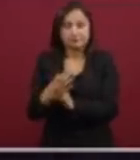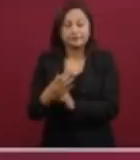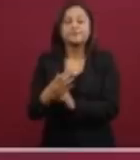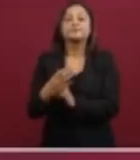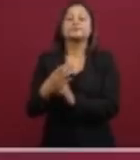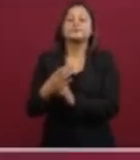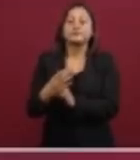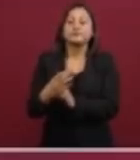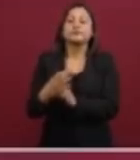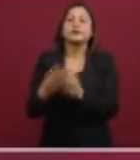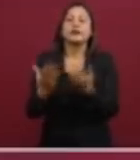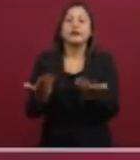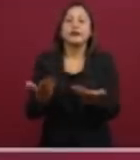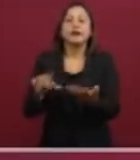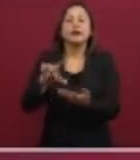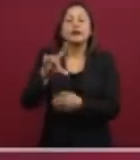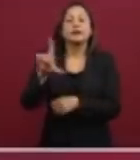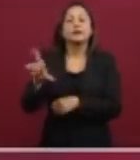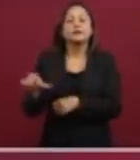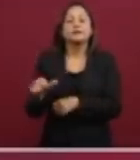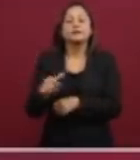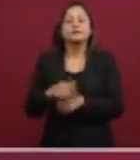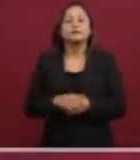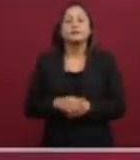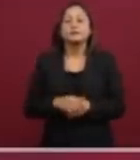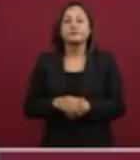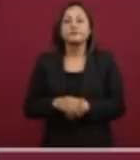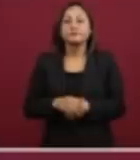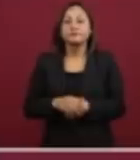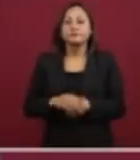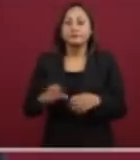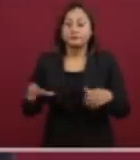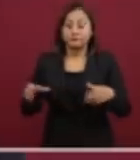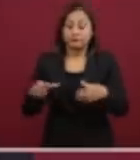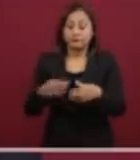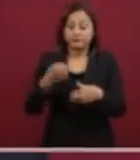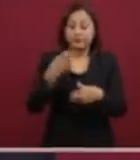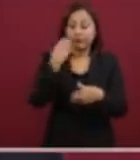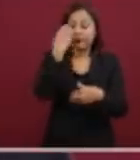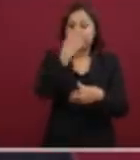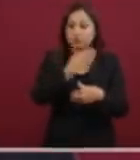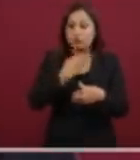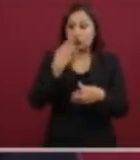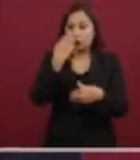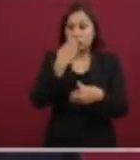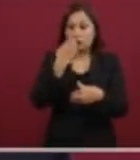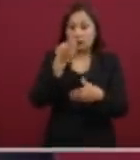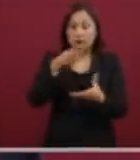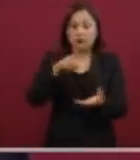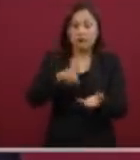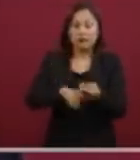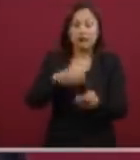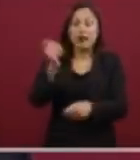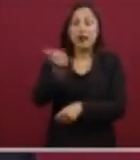estudiantes, a las necesidades, destinar